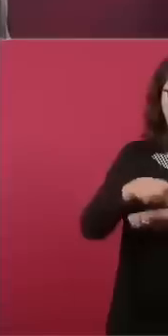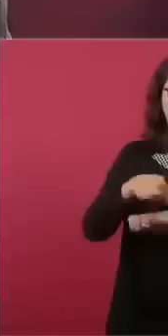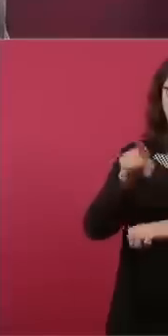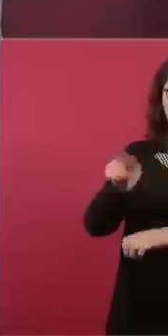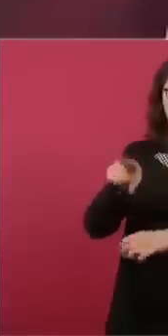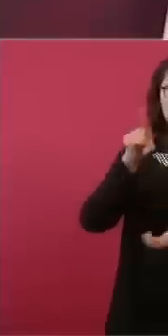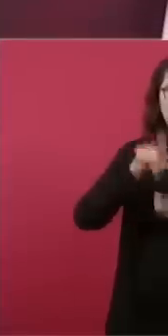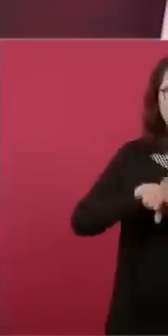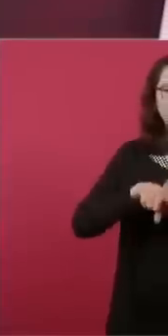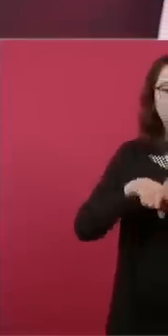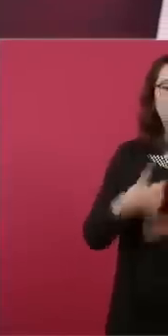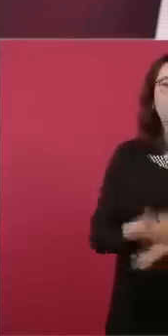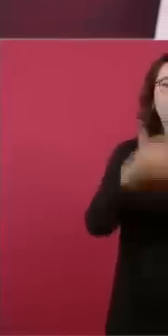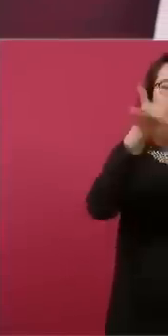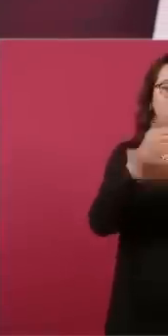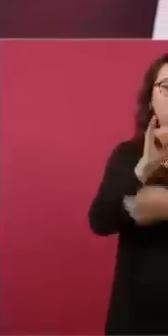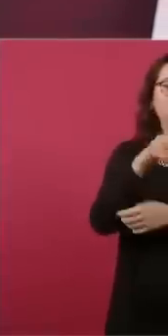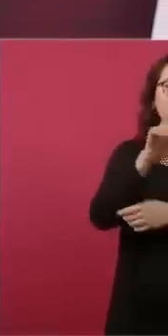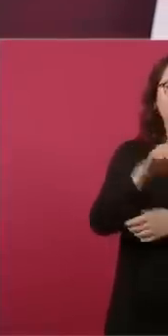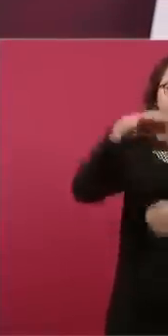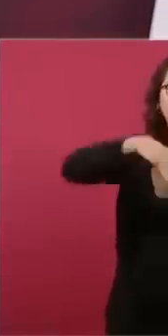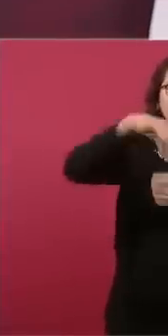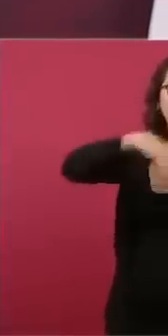conteo de los votos.